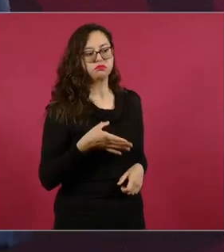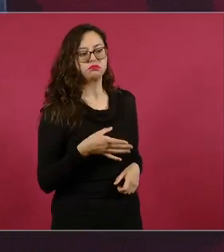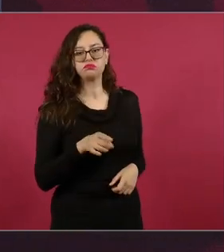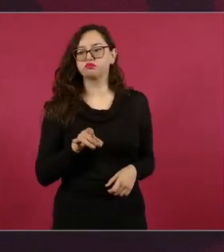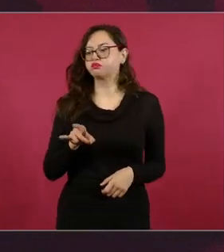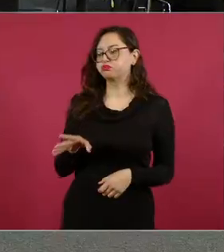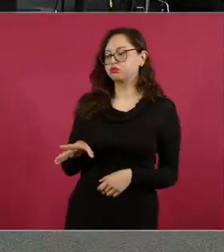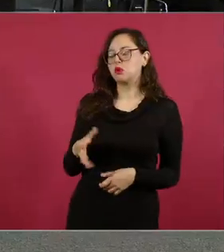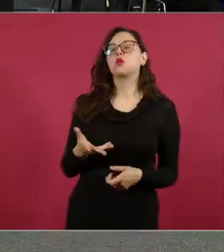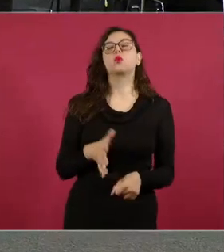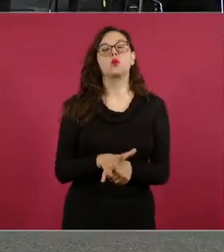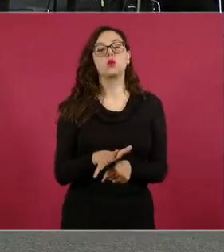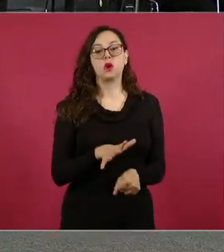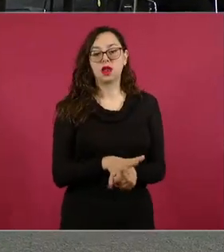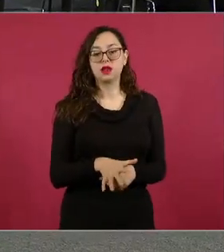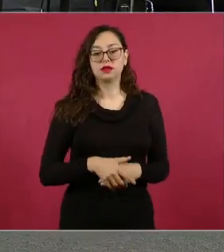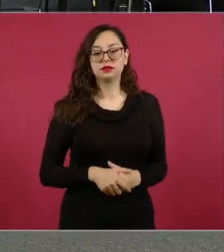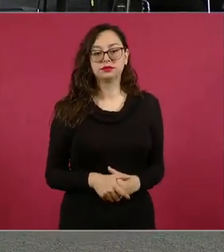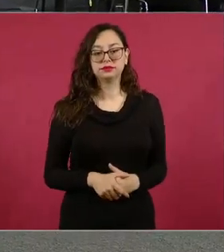juré.